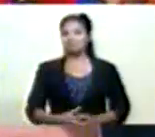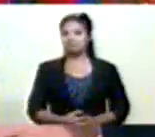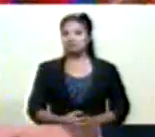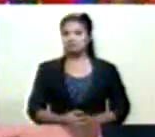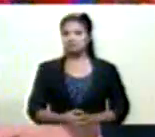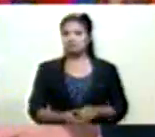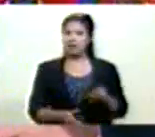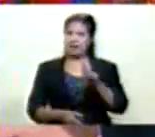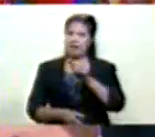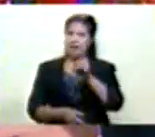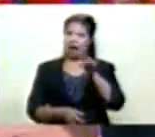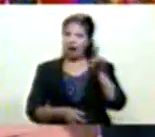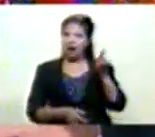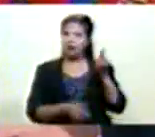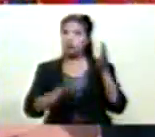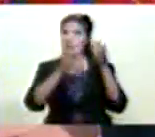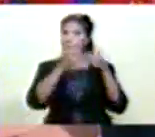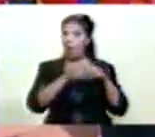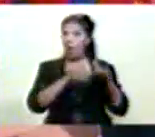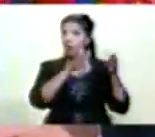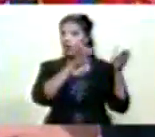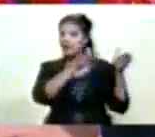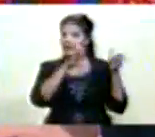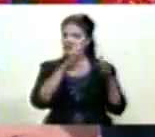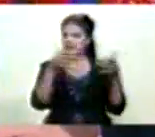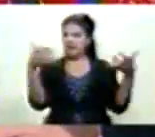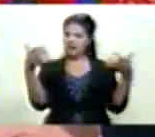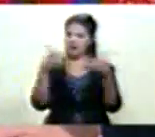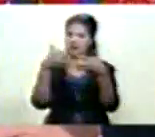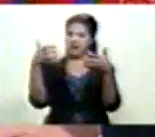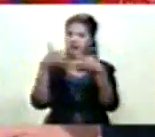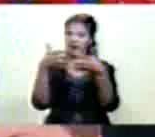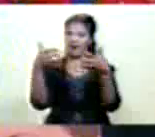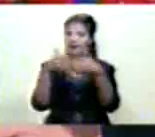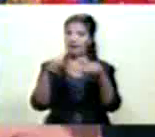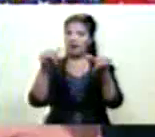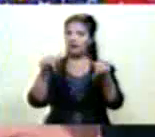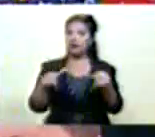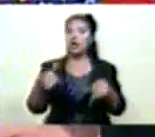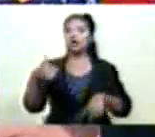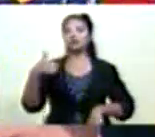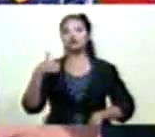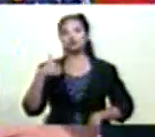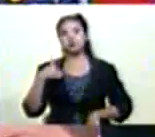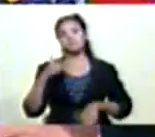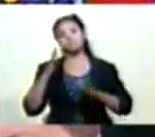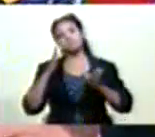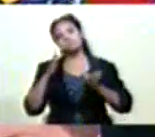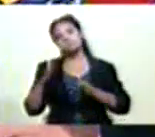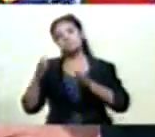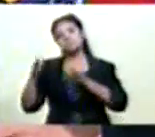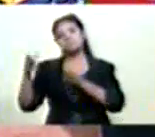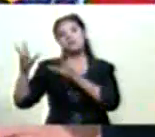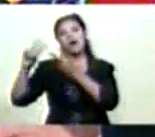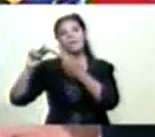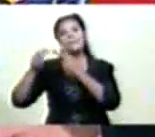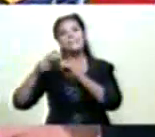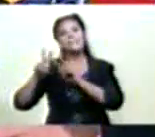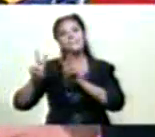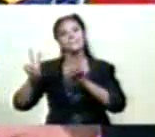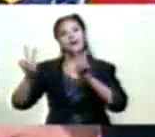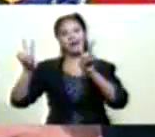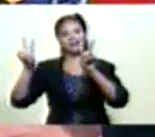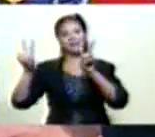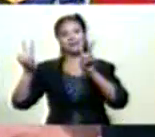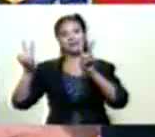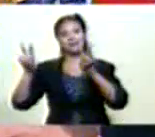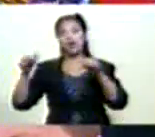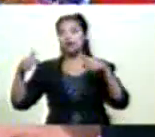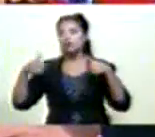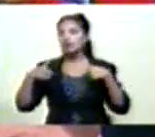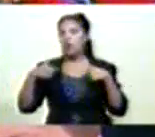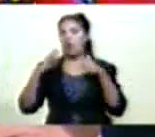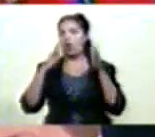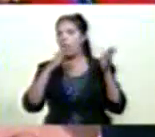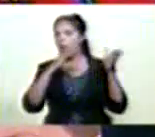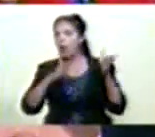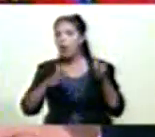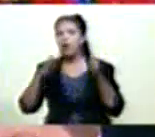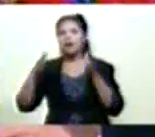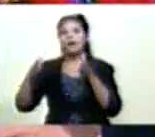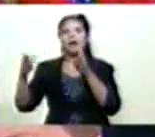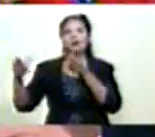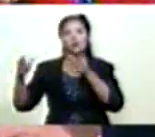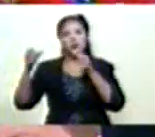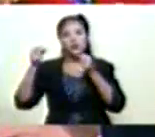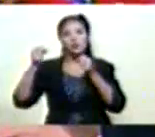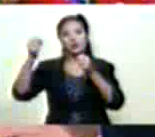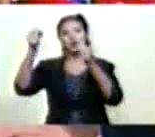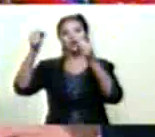Mientras ellos organizaban una guerra civil, yo organizaba una paz civil. Yo organizaba un